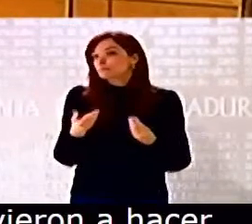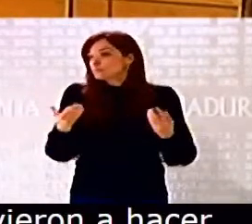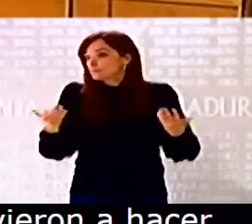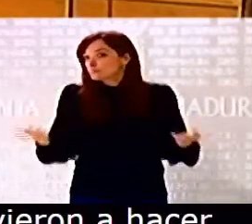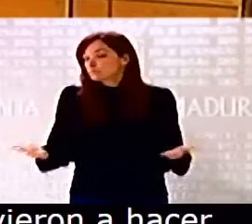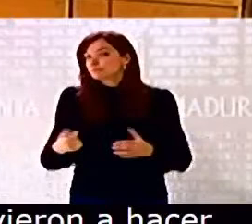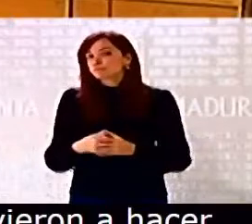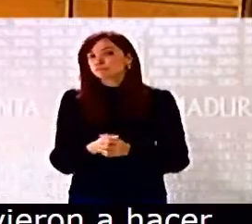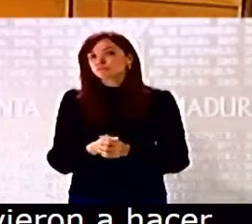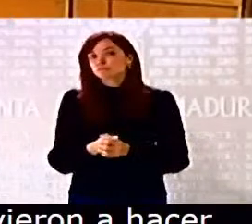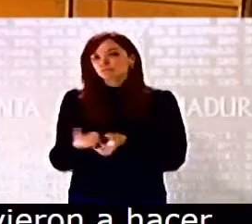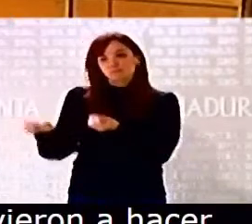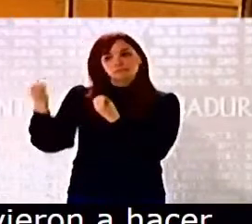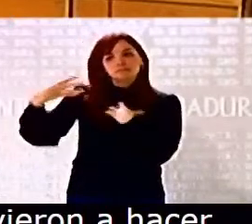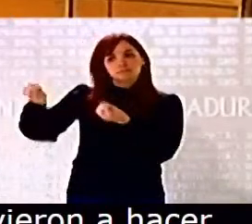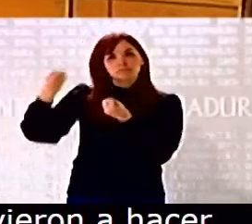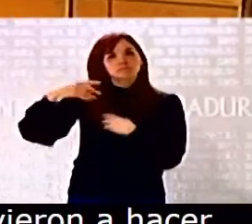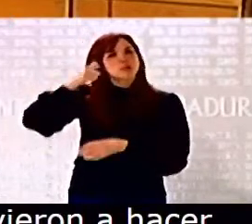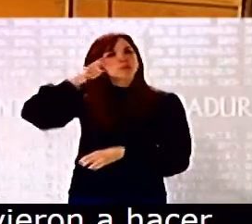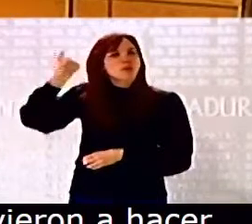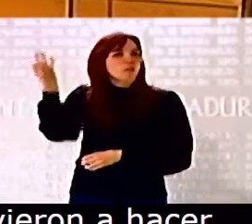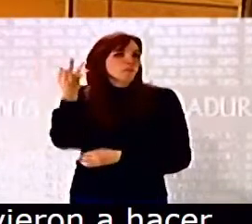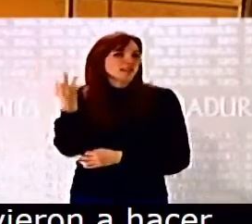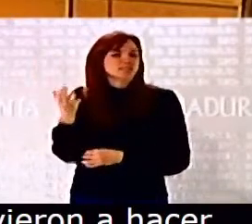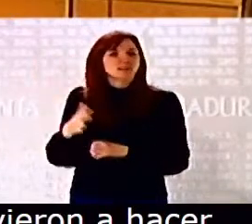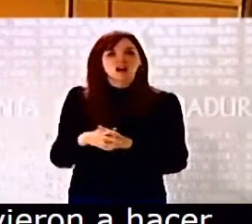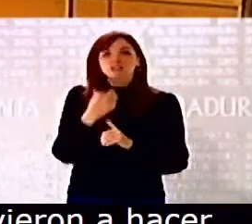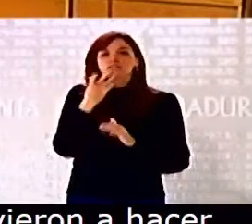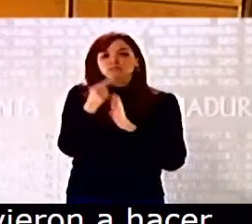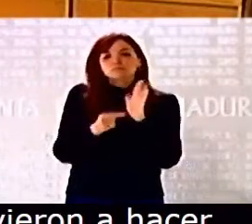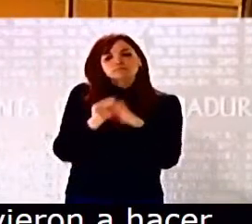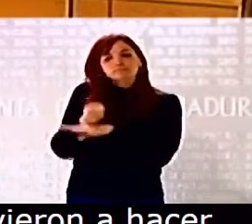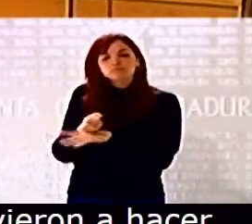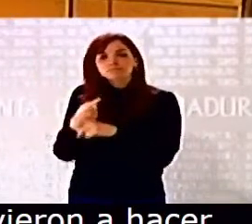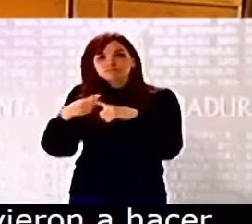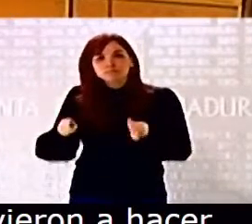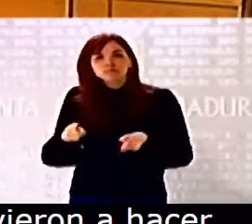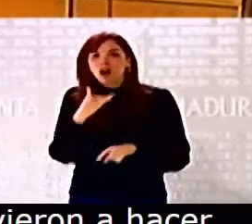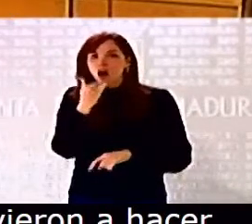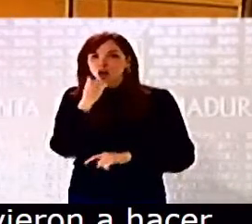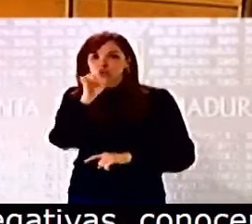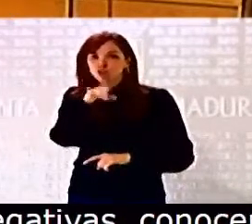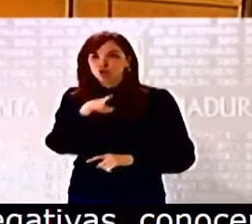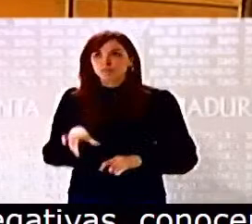lo que ha sucedido en el municipio y si se va a tomar alguna medida diferente a las ya tomadas.